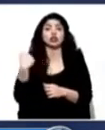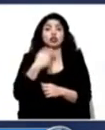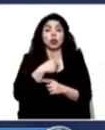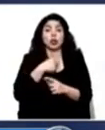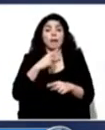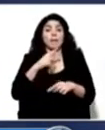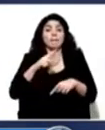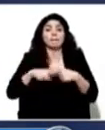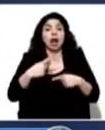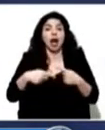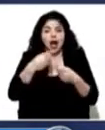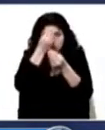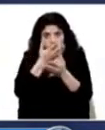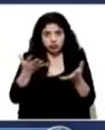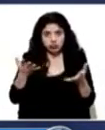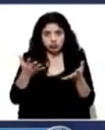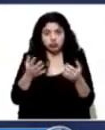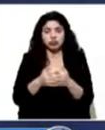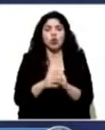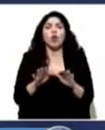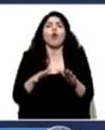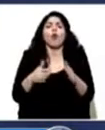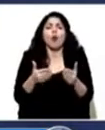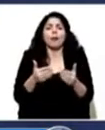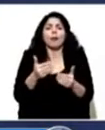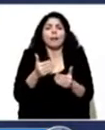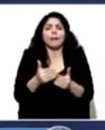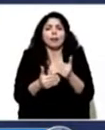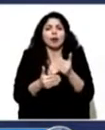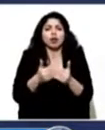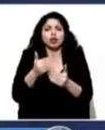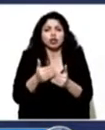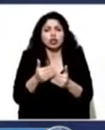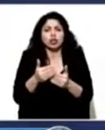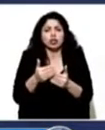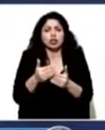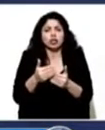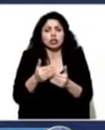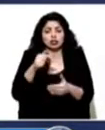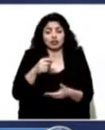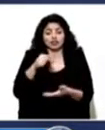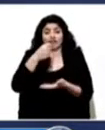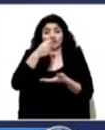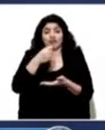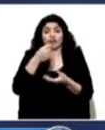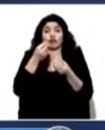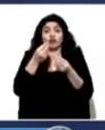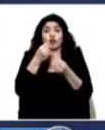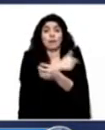nosotros anunciaremos el proceso mediante el cual distribuiremos esas vacunas,